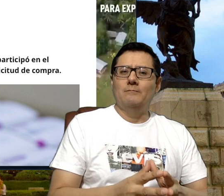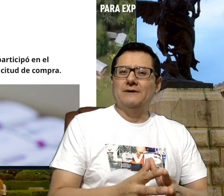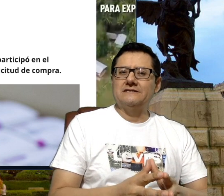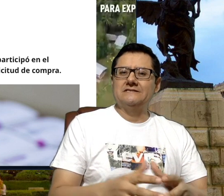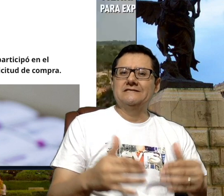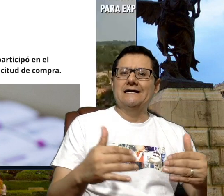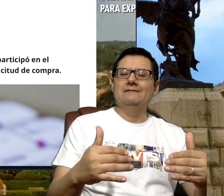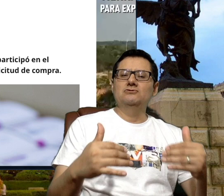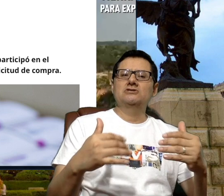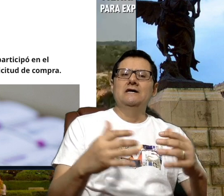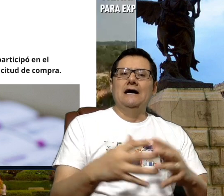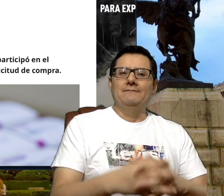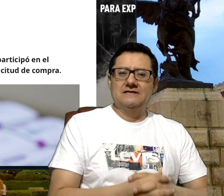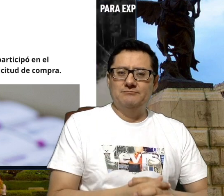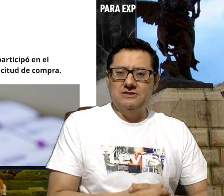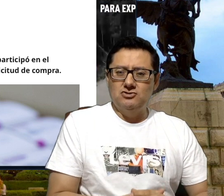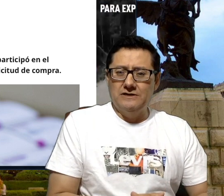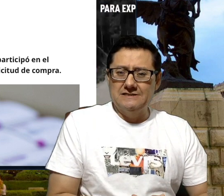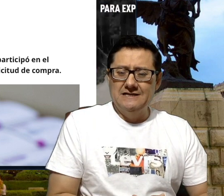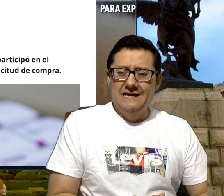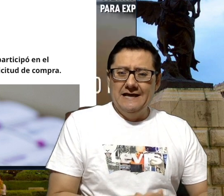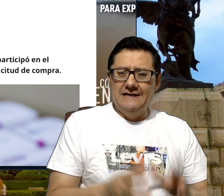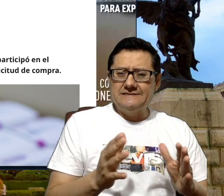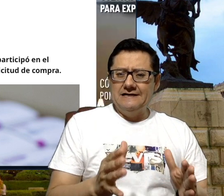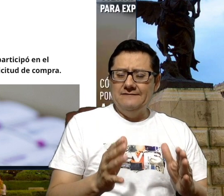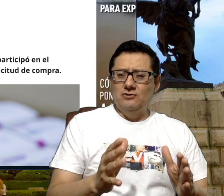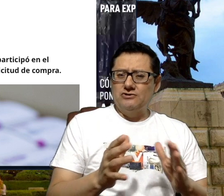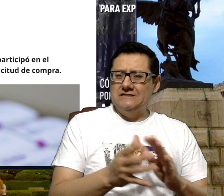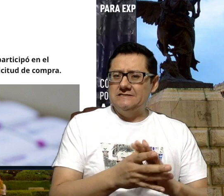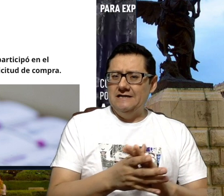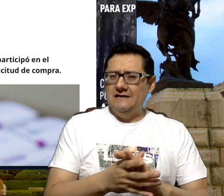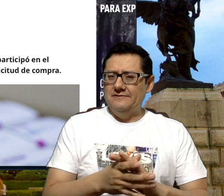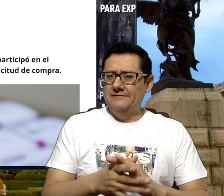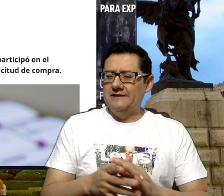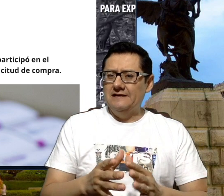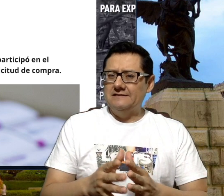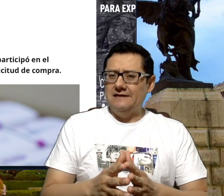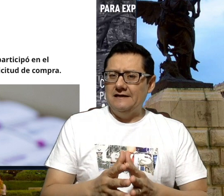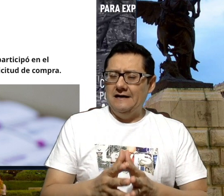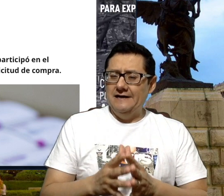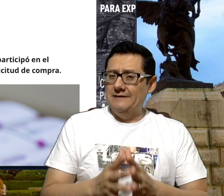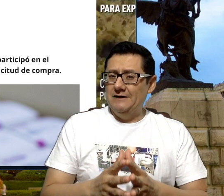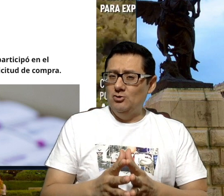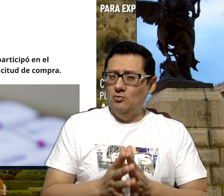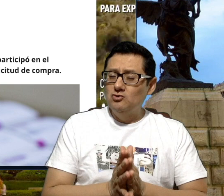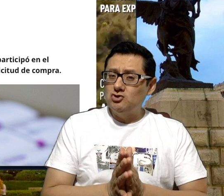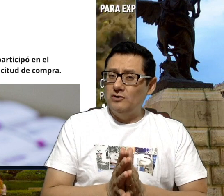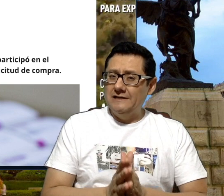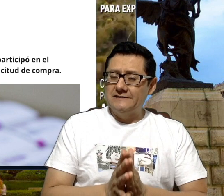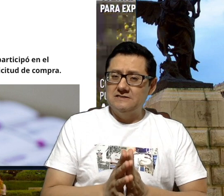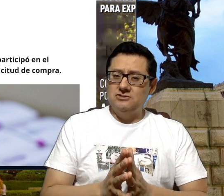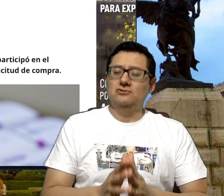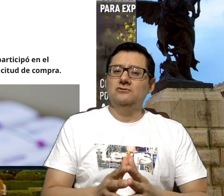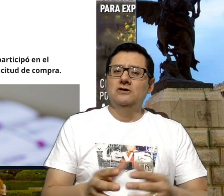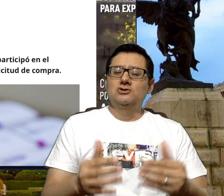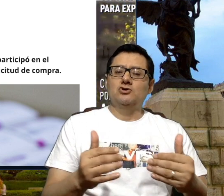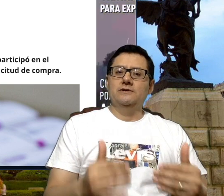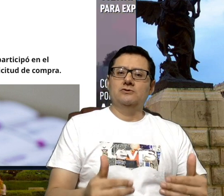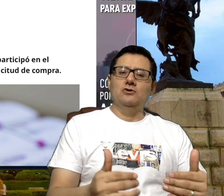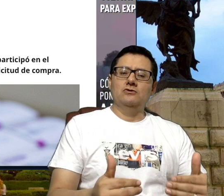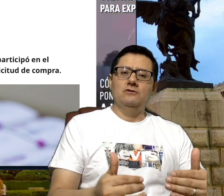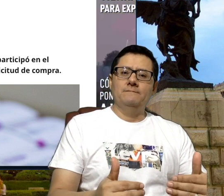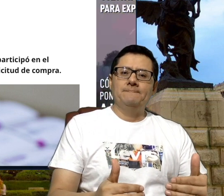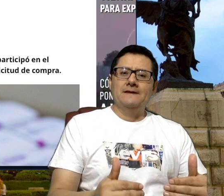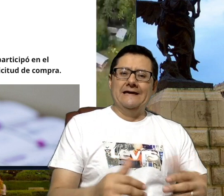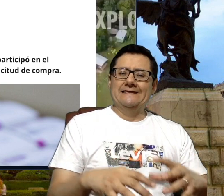tú compartes, llegamos a más personas. Esta noticia, de verdad, que ha llamado mucho la atención,